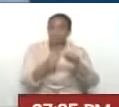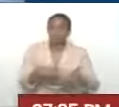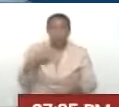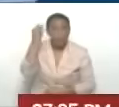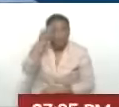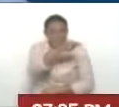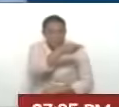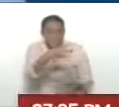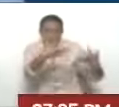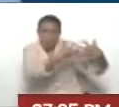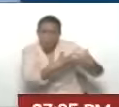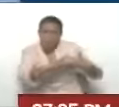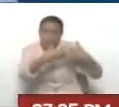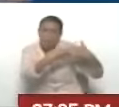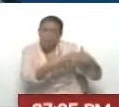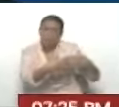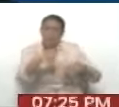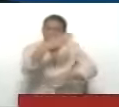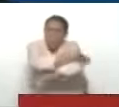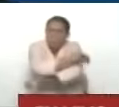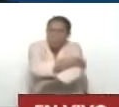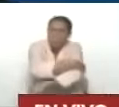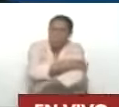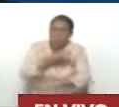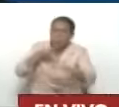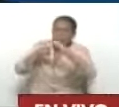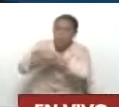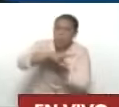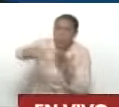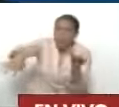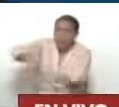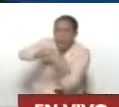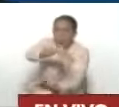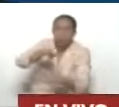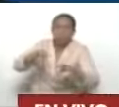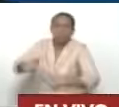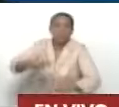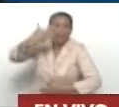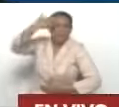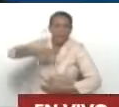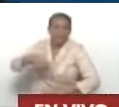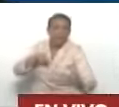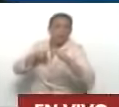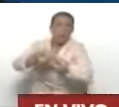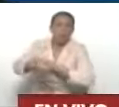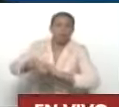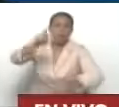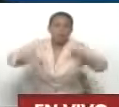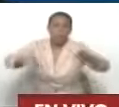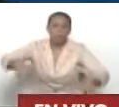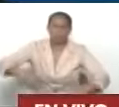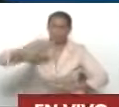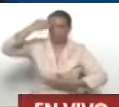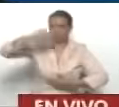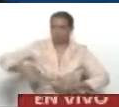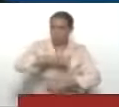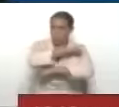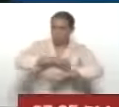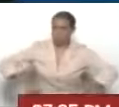pensaban llenar de violencia el país para llamar a una invasión norteamericana,